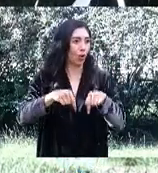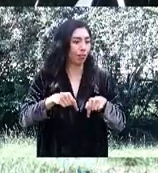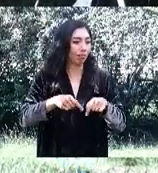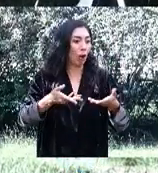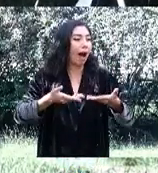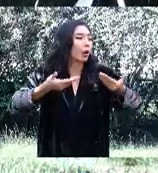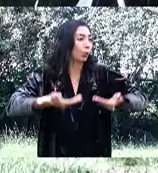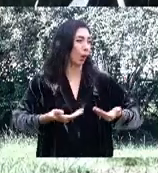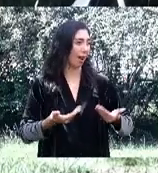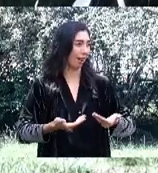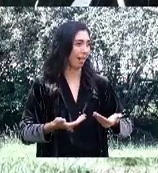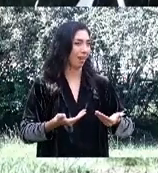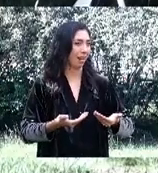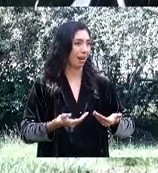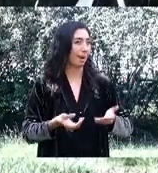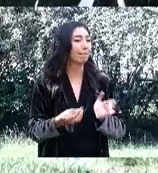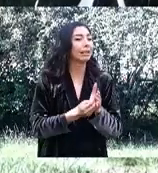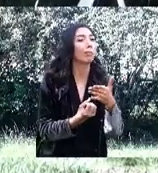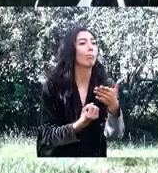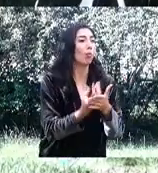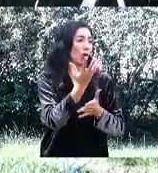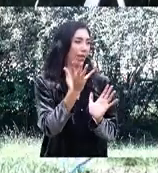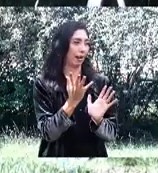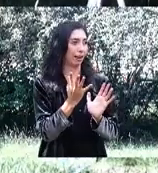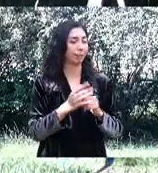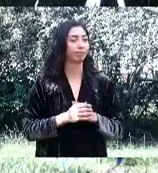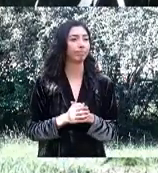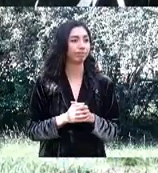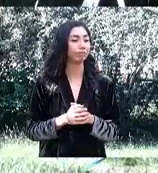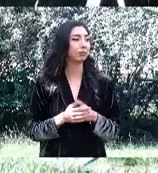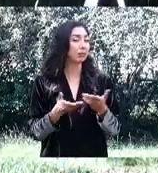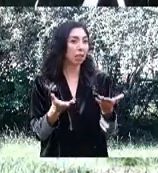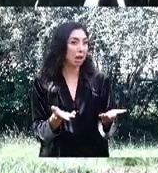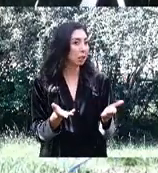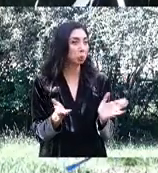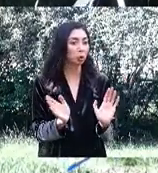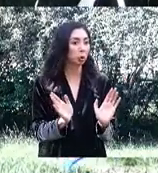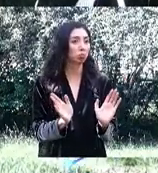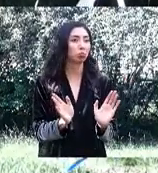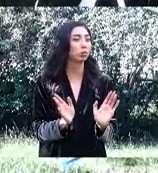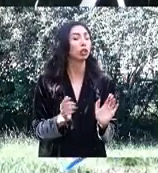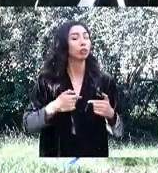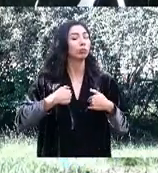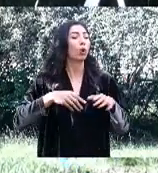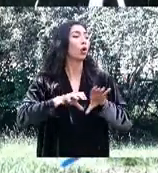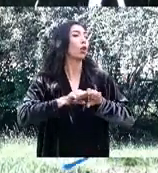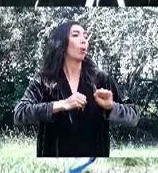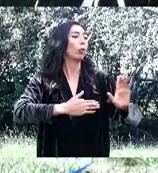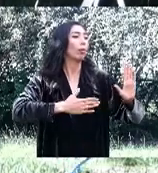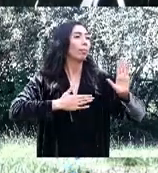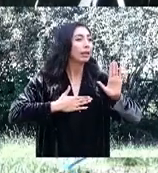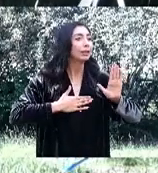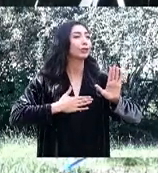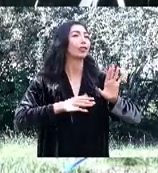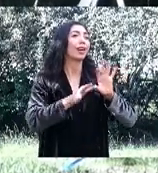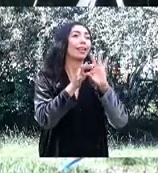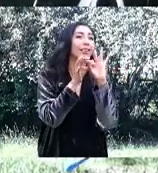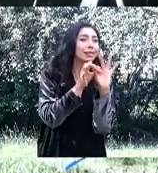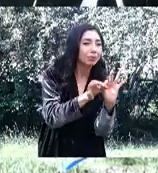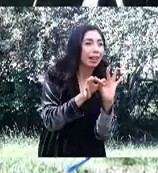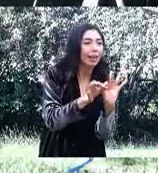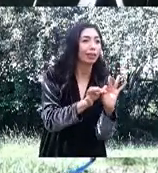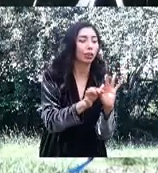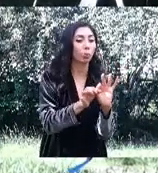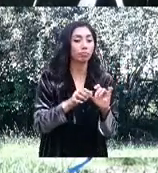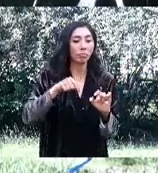modernizada y con mucha más ambición E eso así es que mucho compromiso mucho agradecimiento y